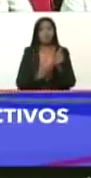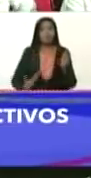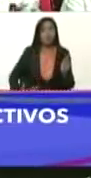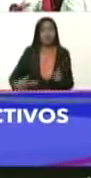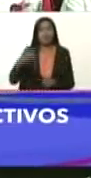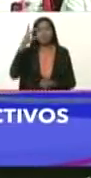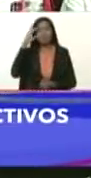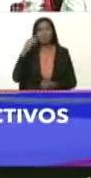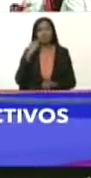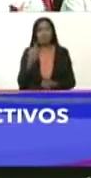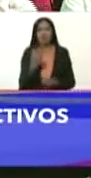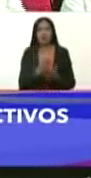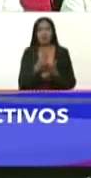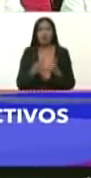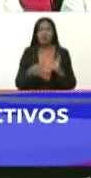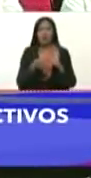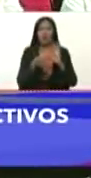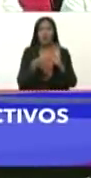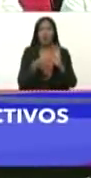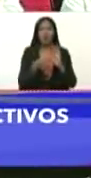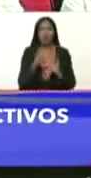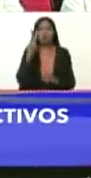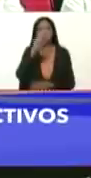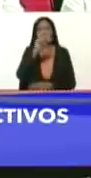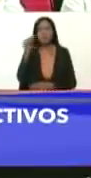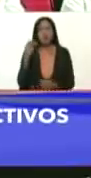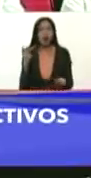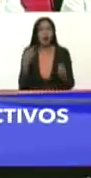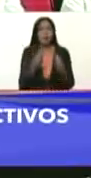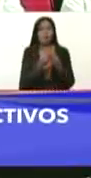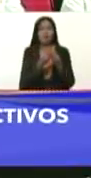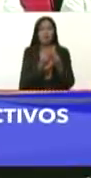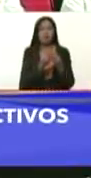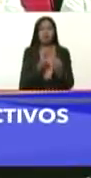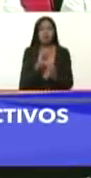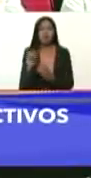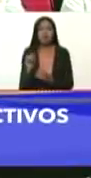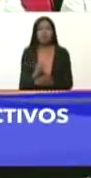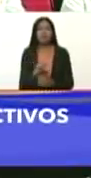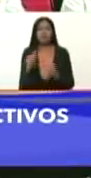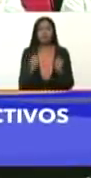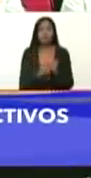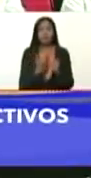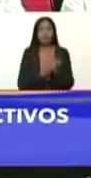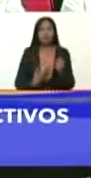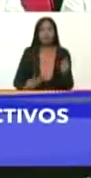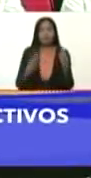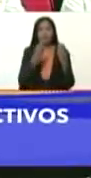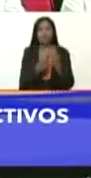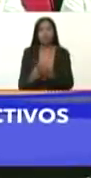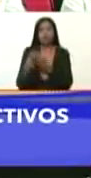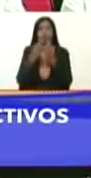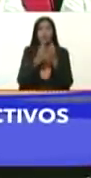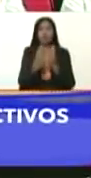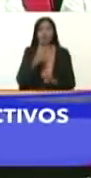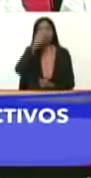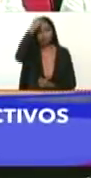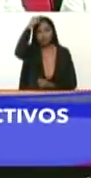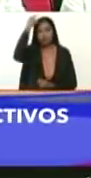Delcy Rodríguez, que estuvo con ustedes allá hace 2 semanas, al vicepresidente de Economía, Tarek